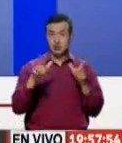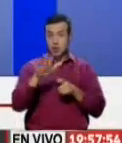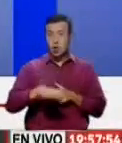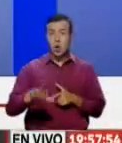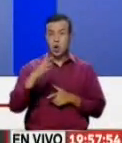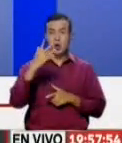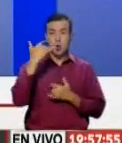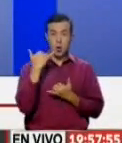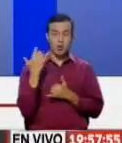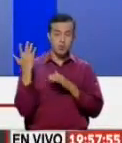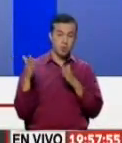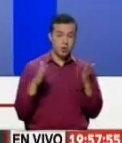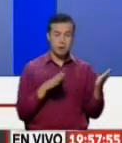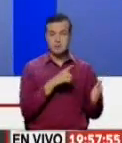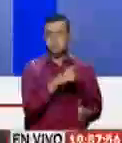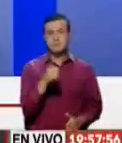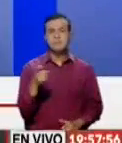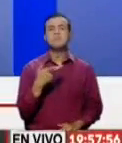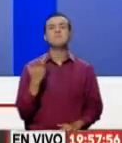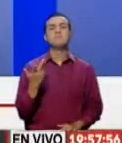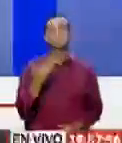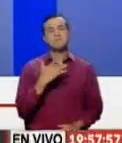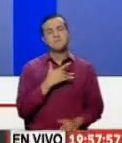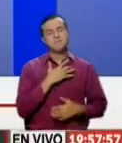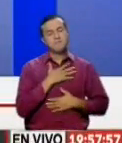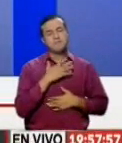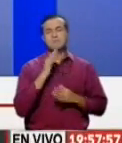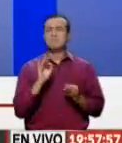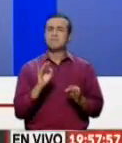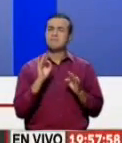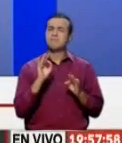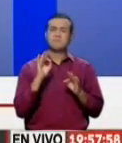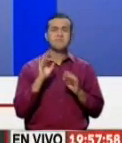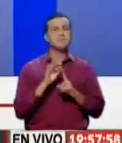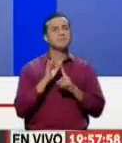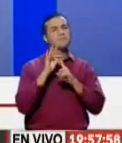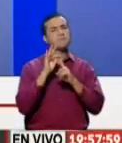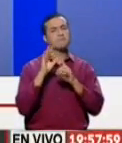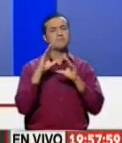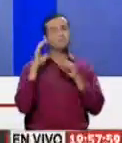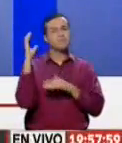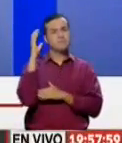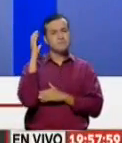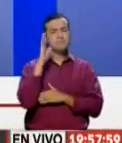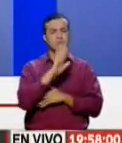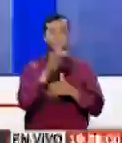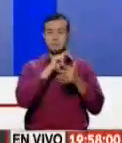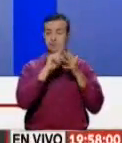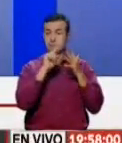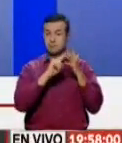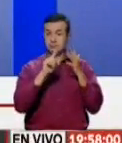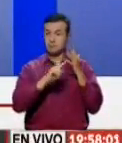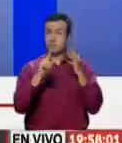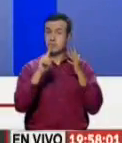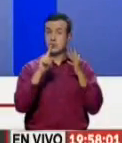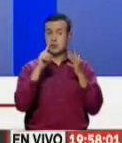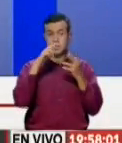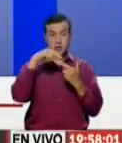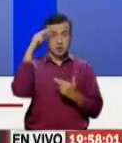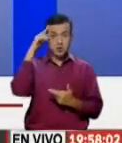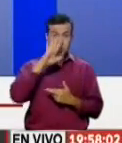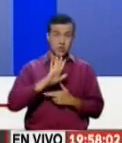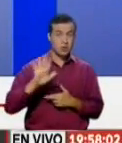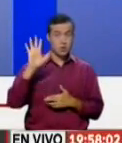atacó el día de hoy representan lo mejor de Colombia, su diversidad, ya que vienen de distintas